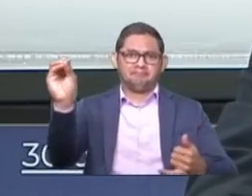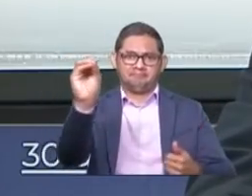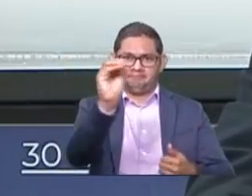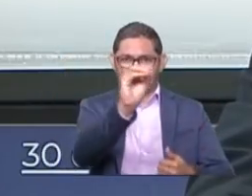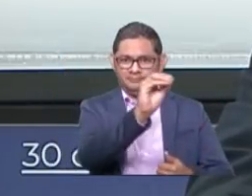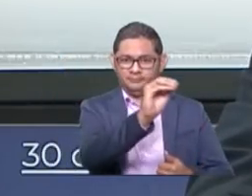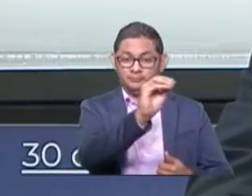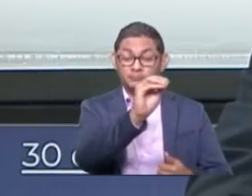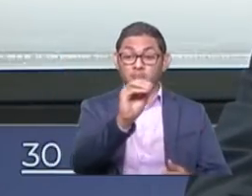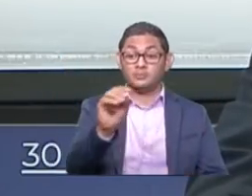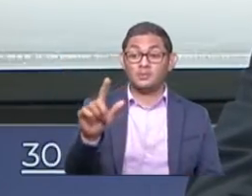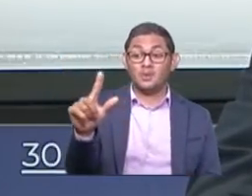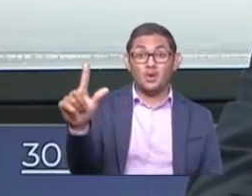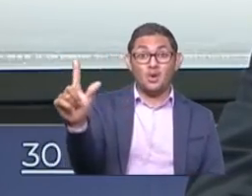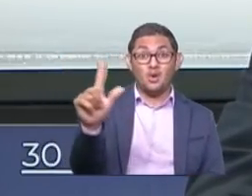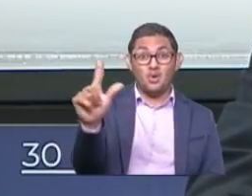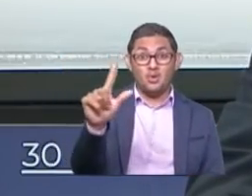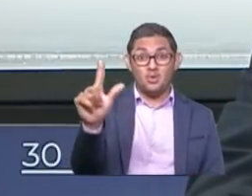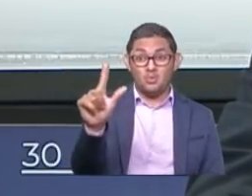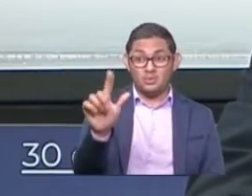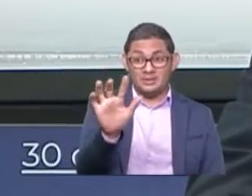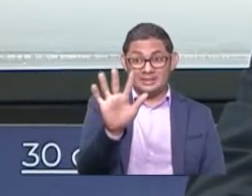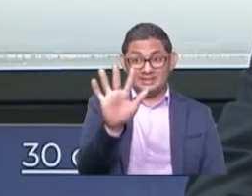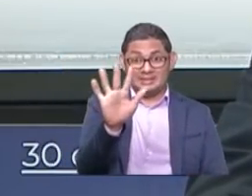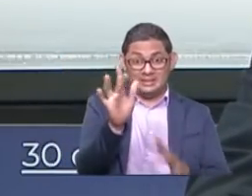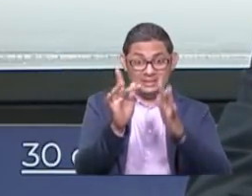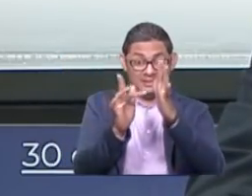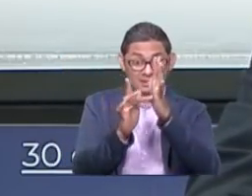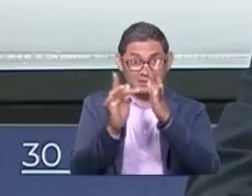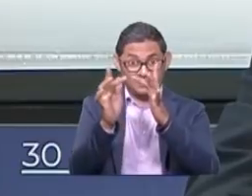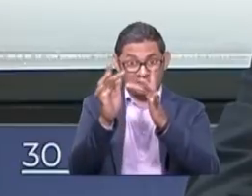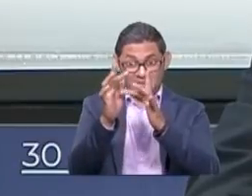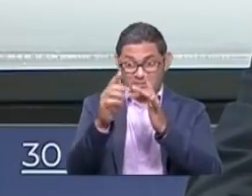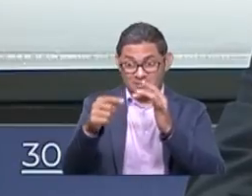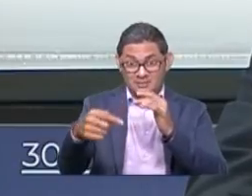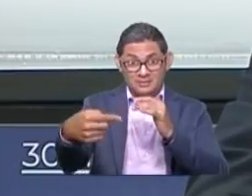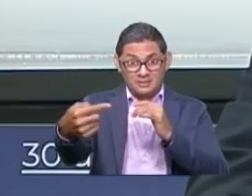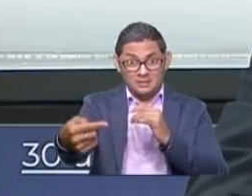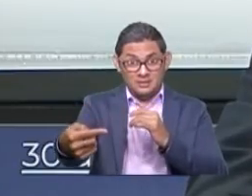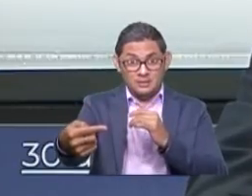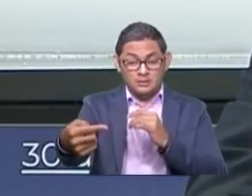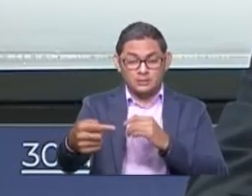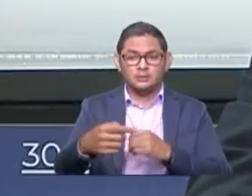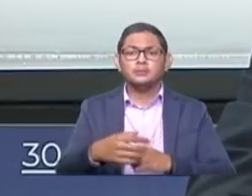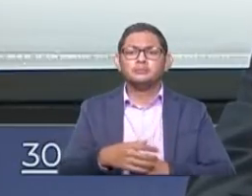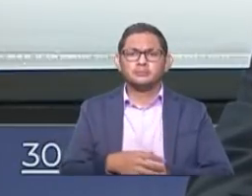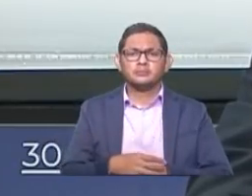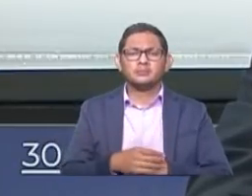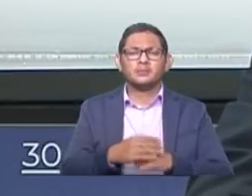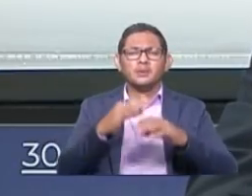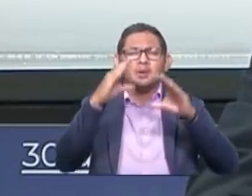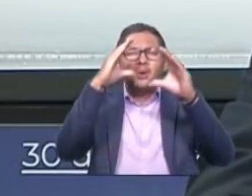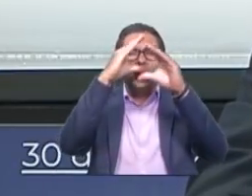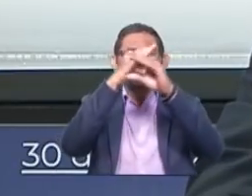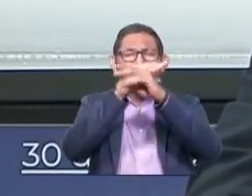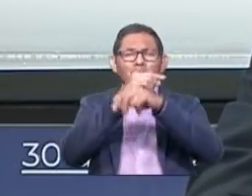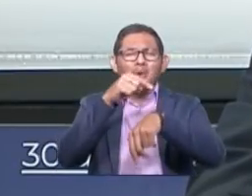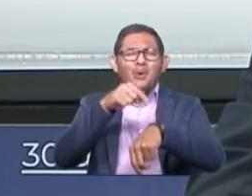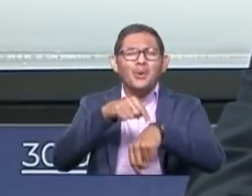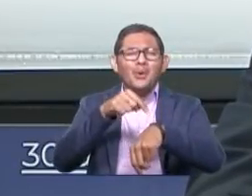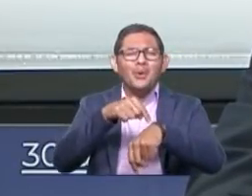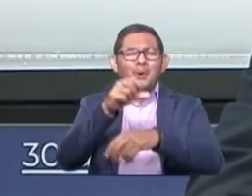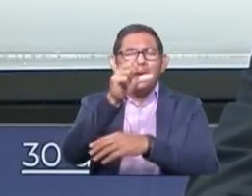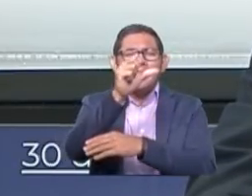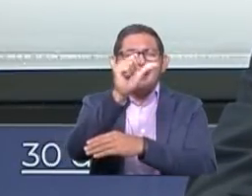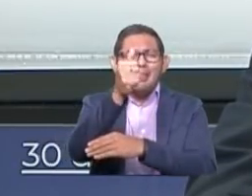partir del lunes 5 de abril próximo, el toque de queda a